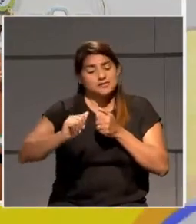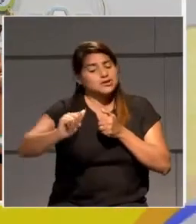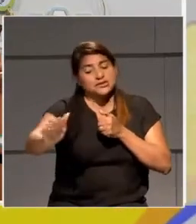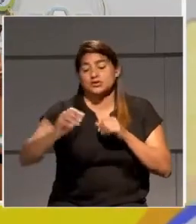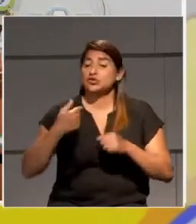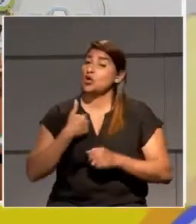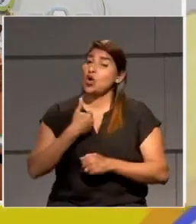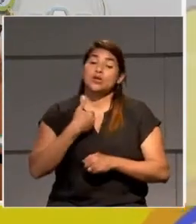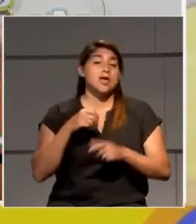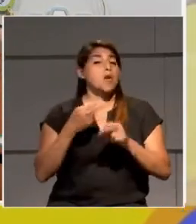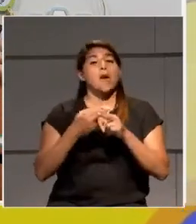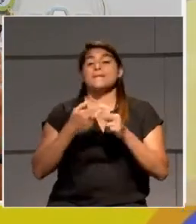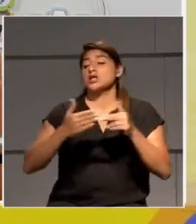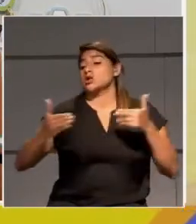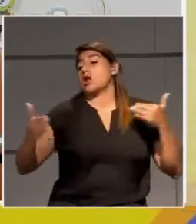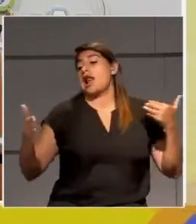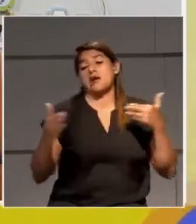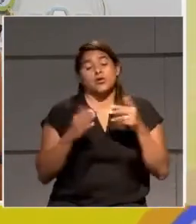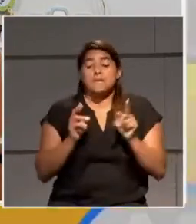Por dicha, yo no tengo esos apellidos.